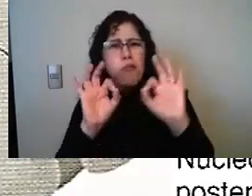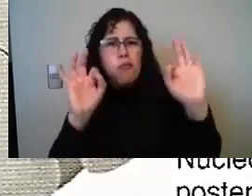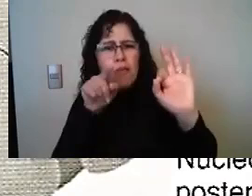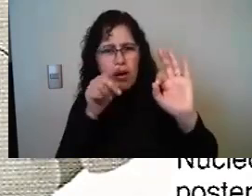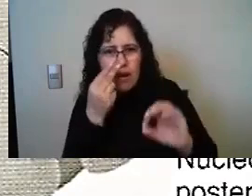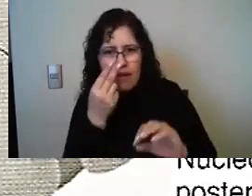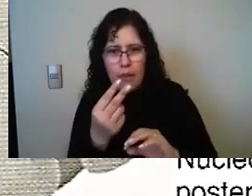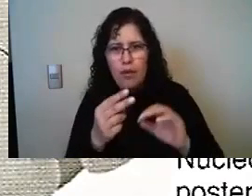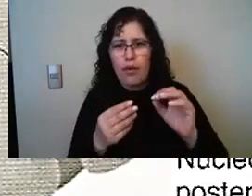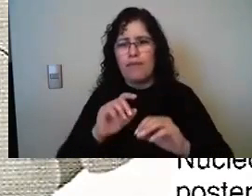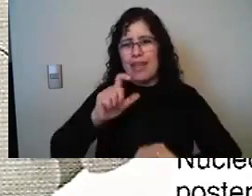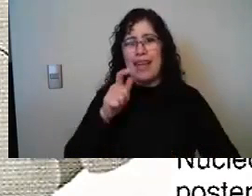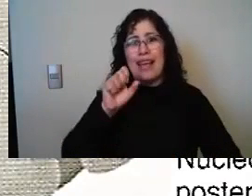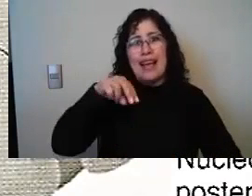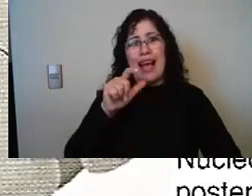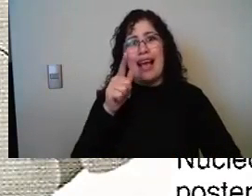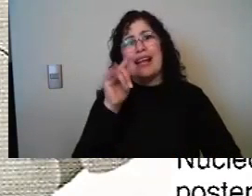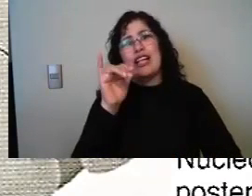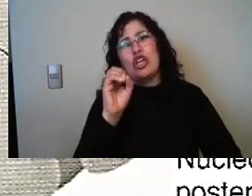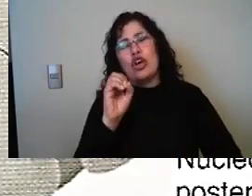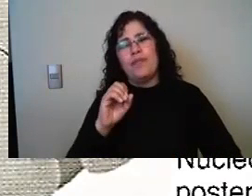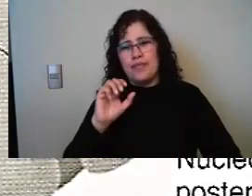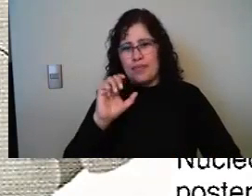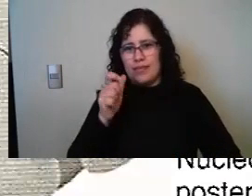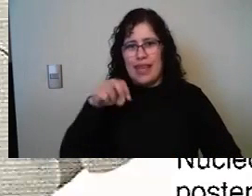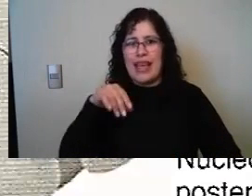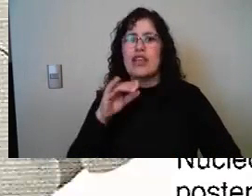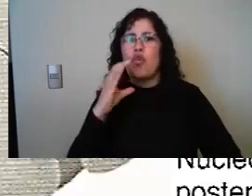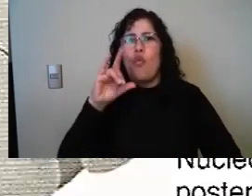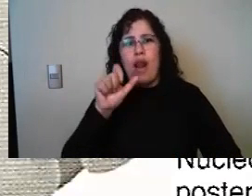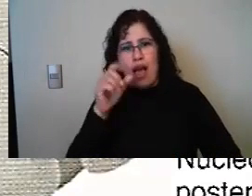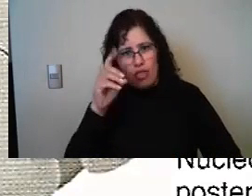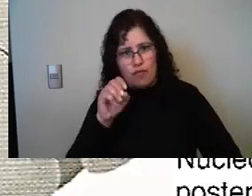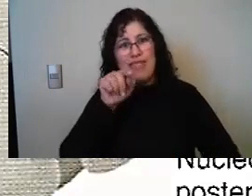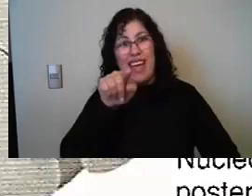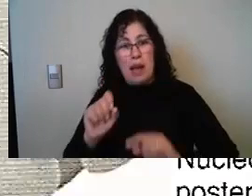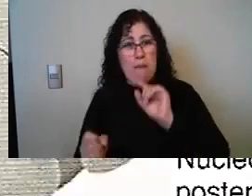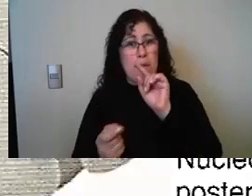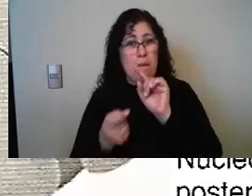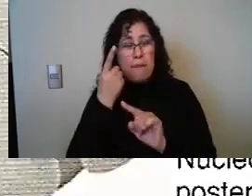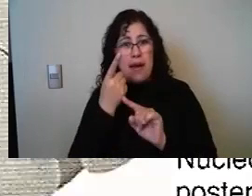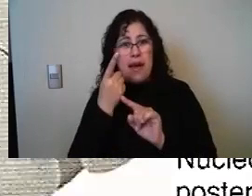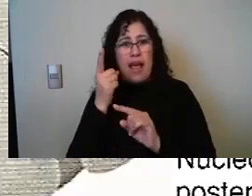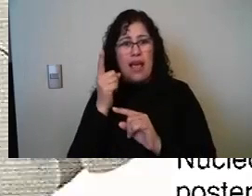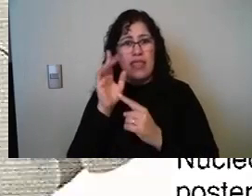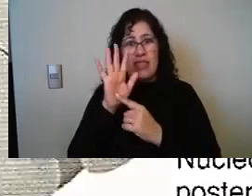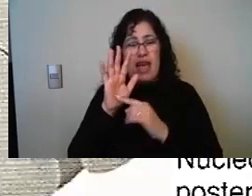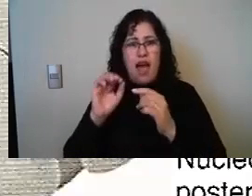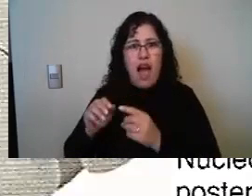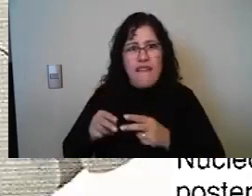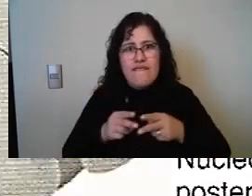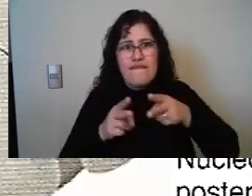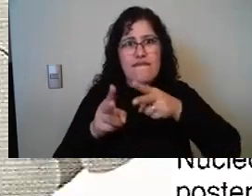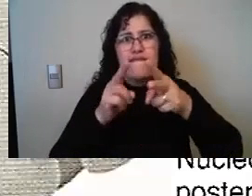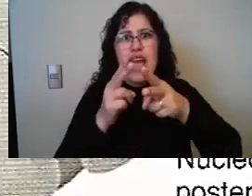ganglio geniculado. Ahí estaría la primera neurona de esta vía del busto. Recuerden que los receptores estarían ubicados allí en los